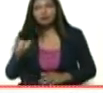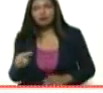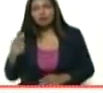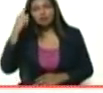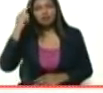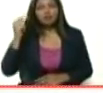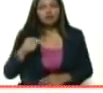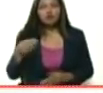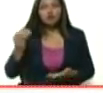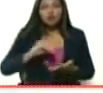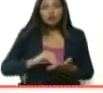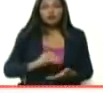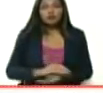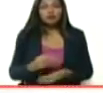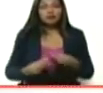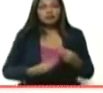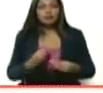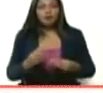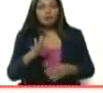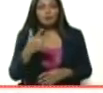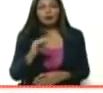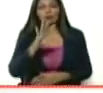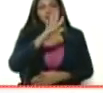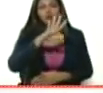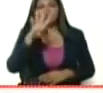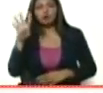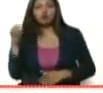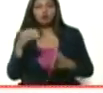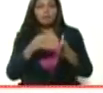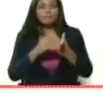hoy hemos realizado